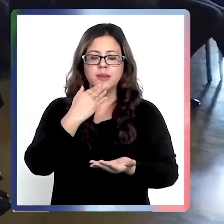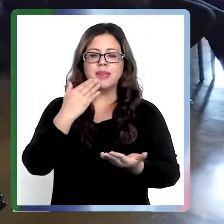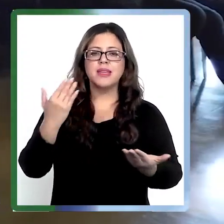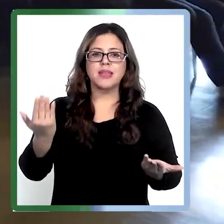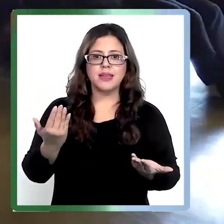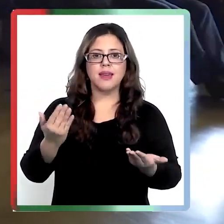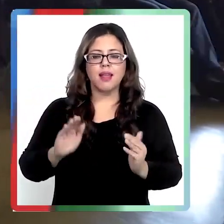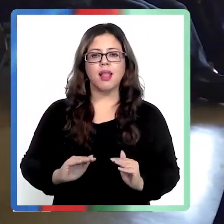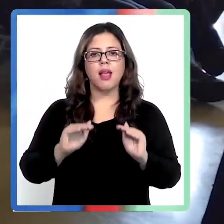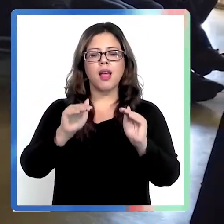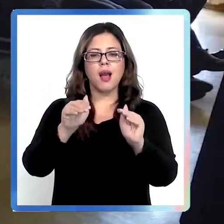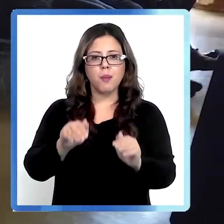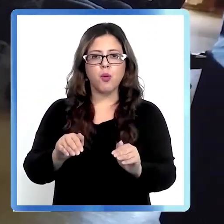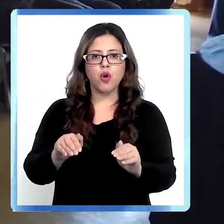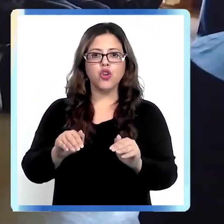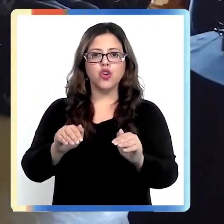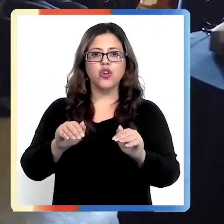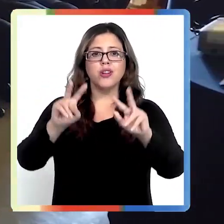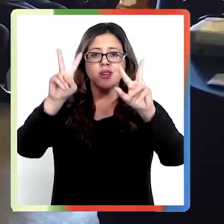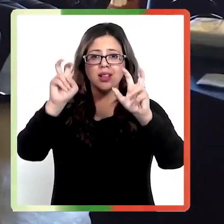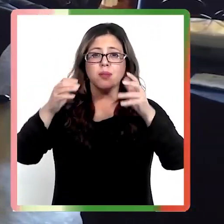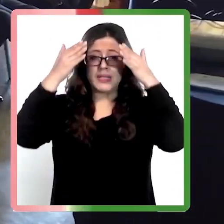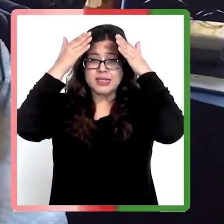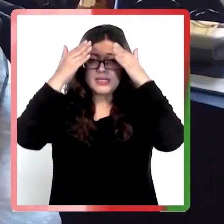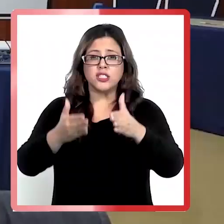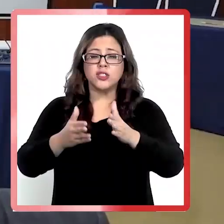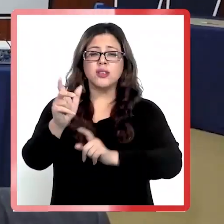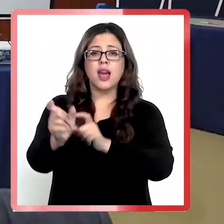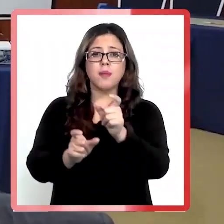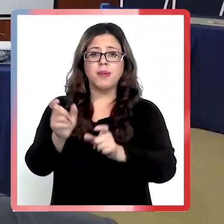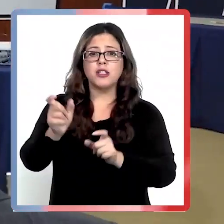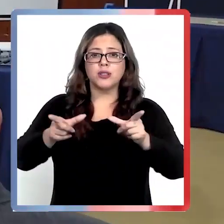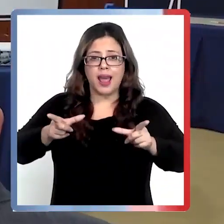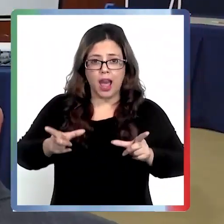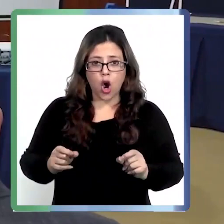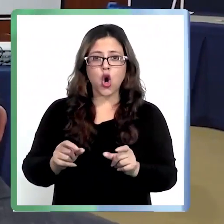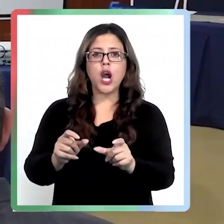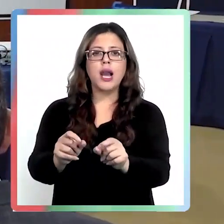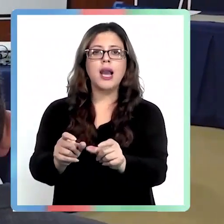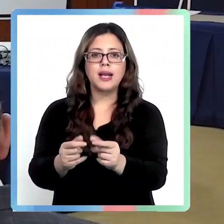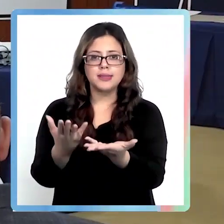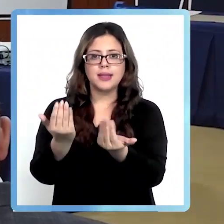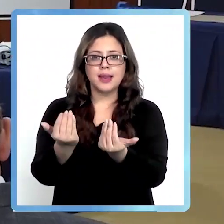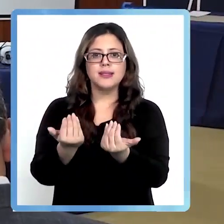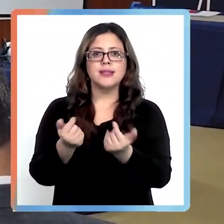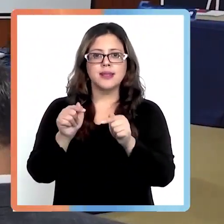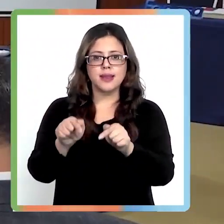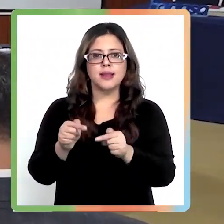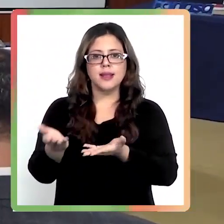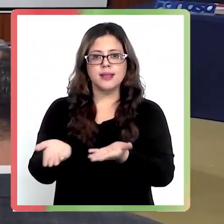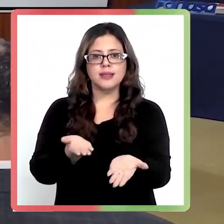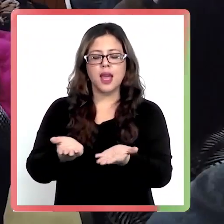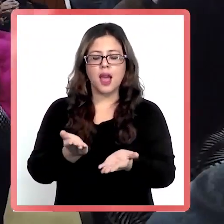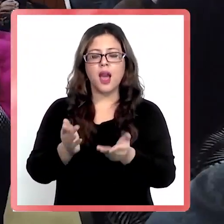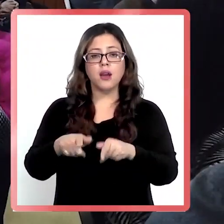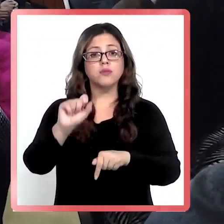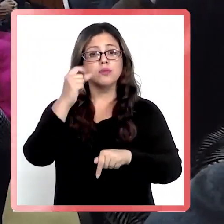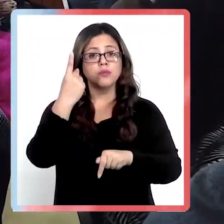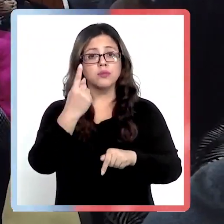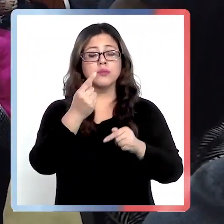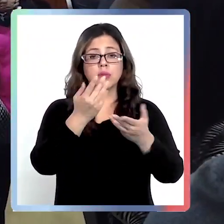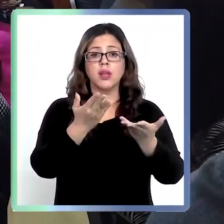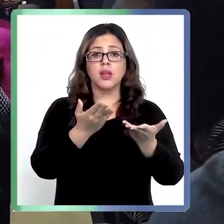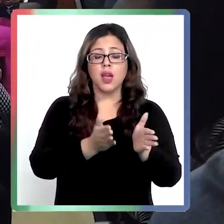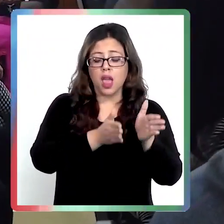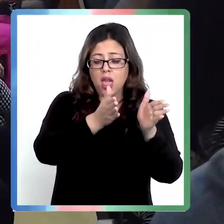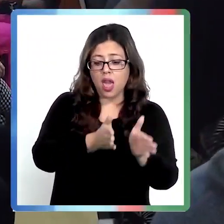también contempla el apoyo en la resolución de atenciones a pacientes oncológicos que requieran prestaciones. En esta primera